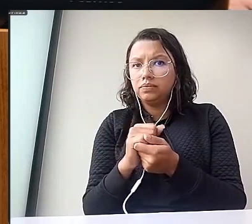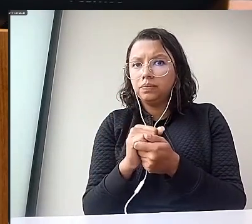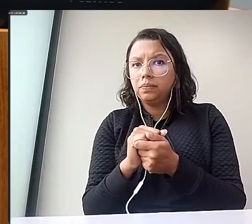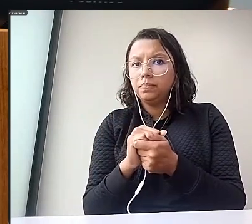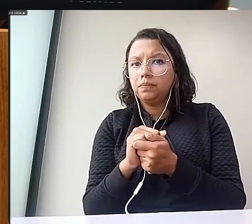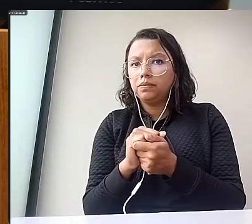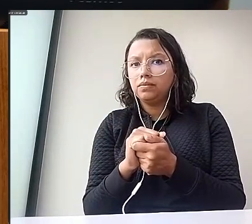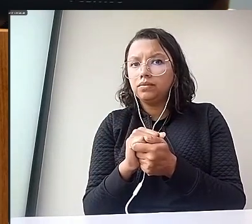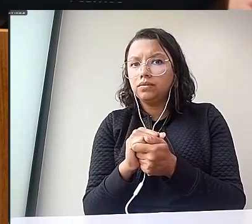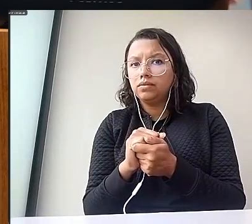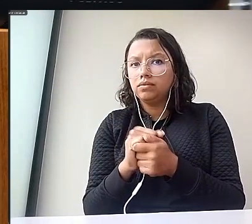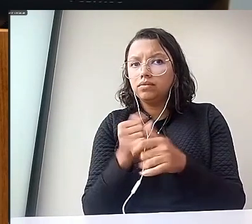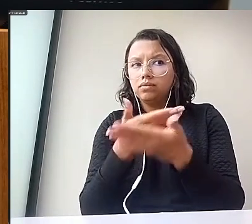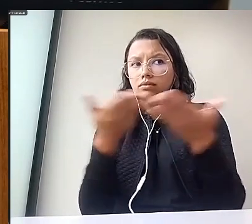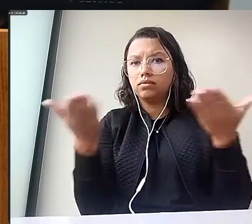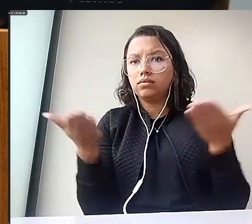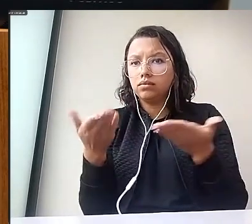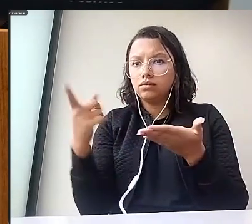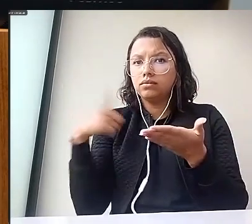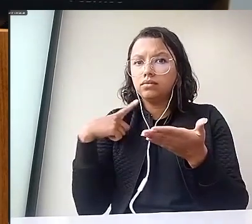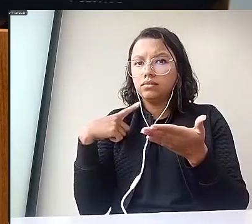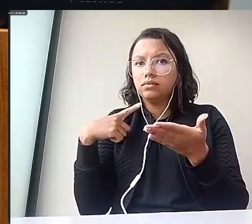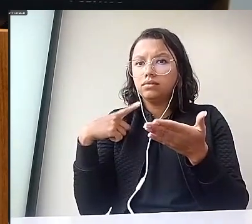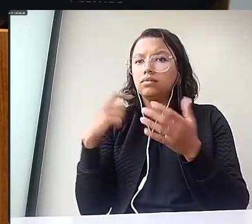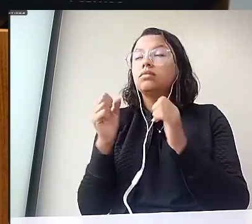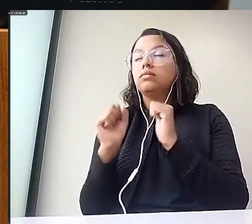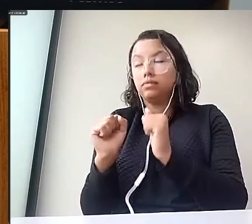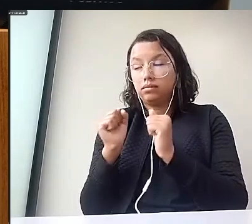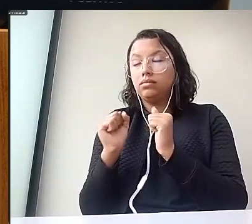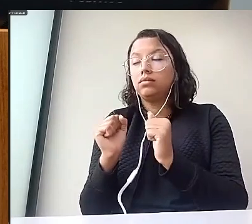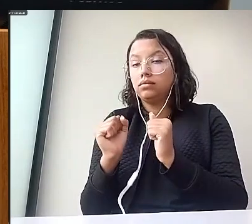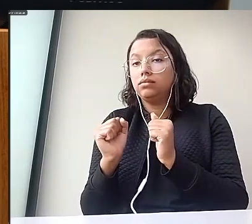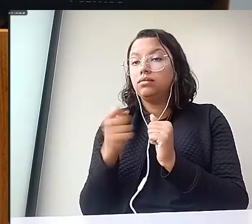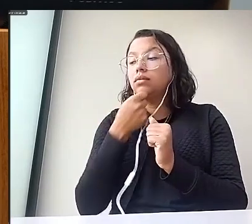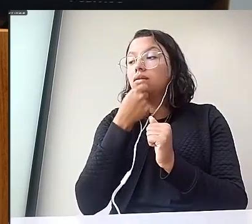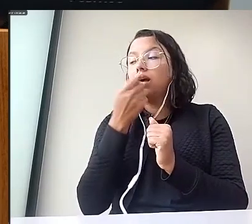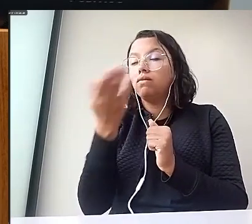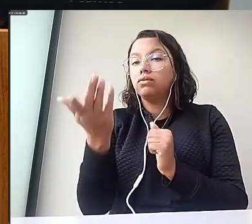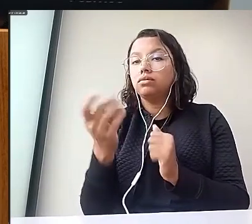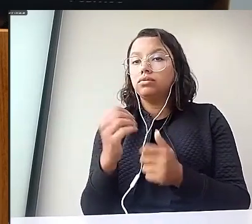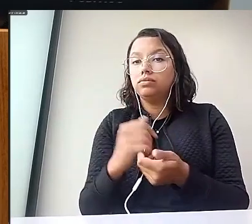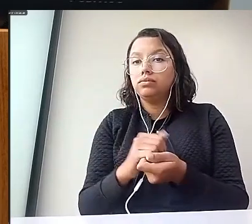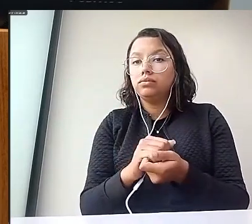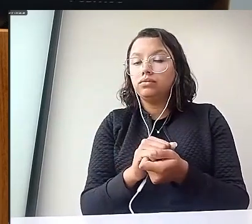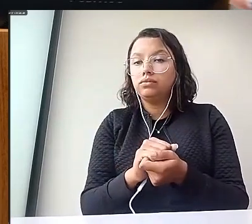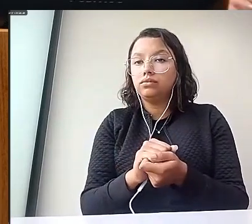do auditório? Pode, ela vai te passar o microfone.